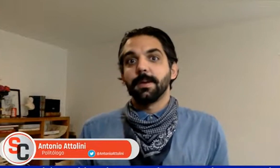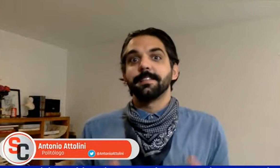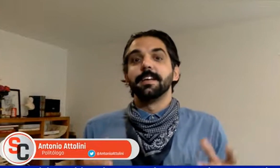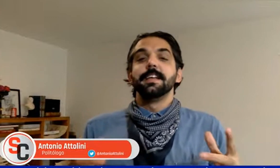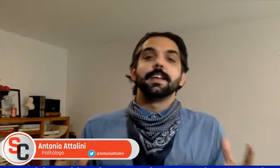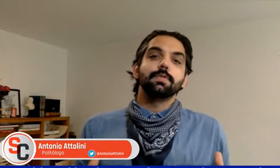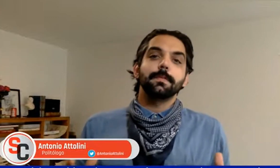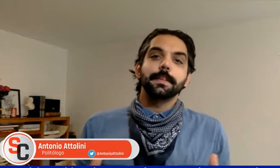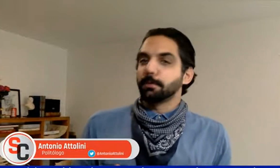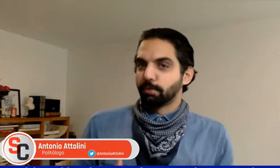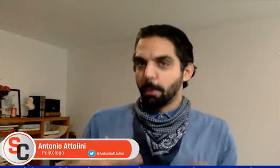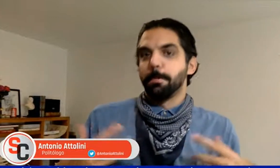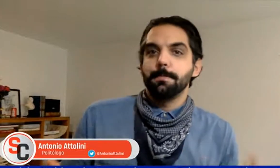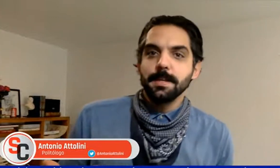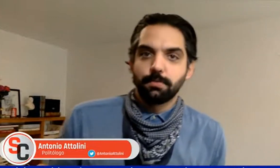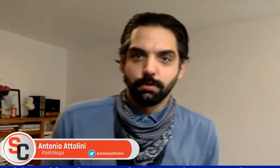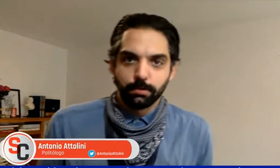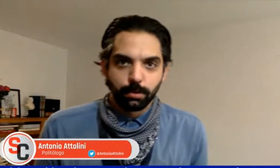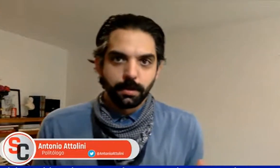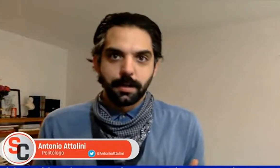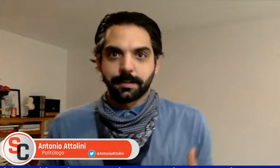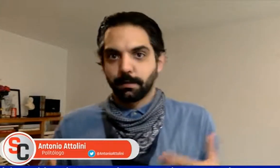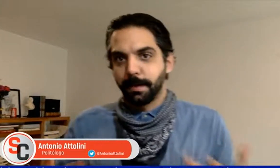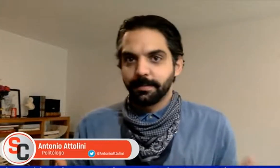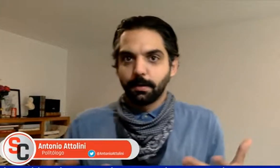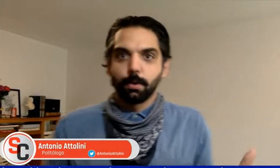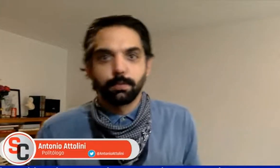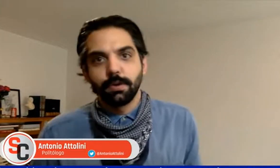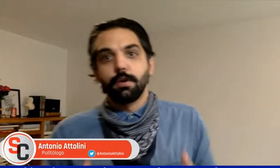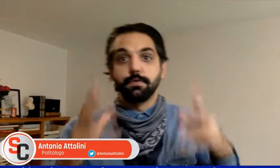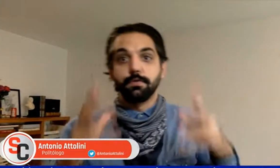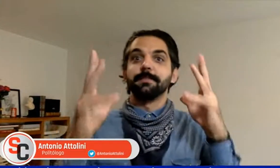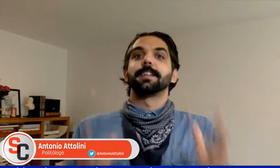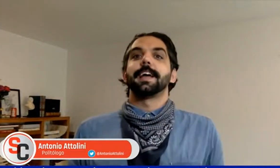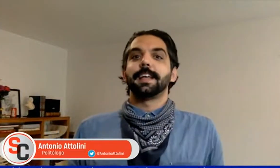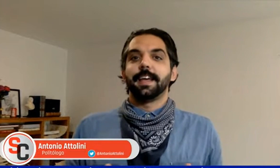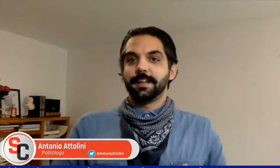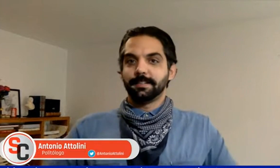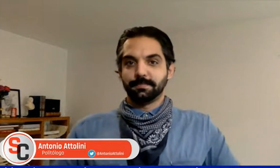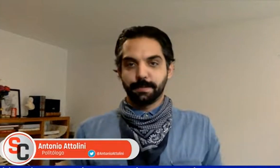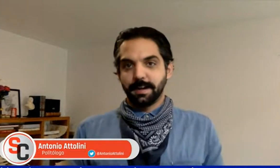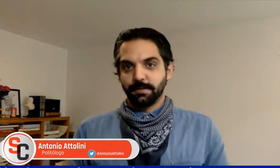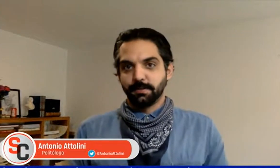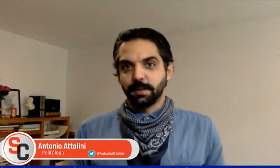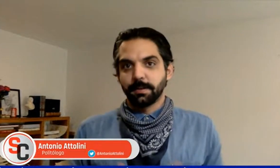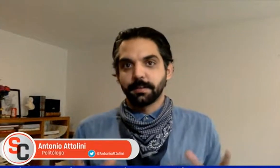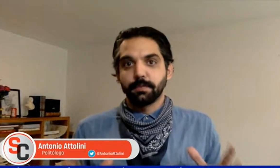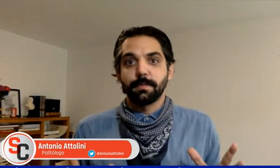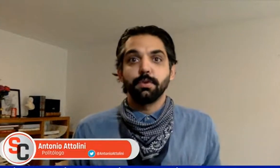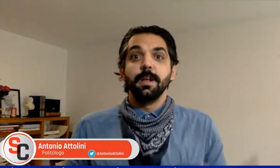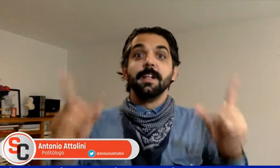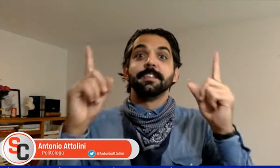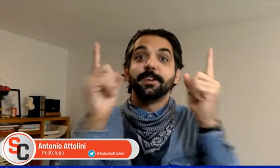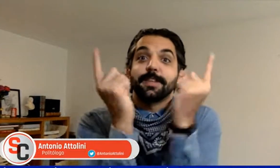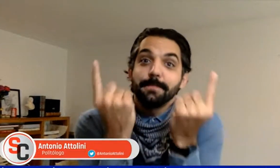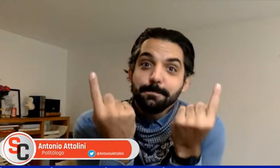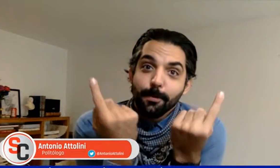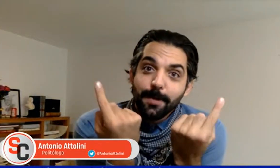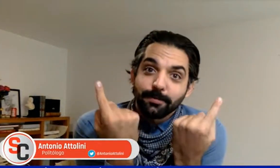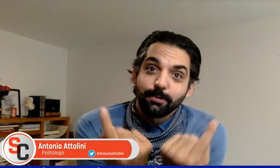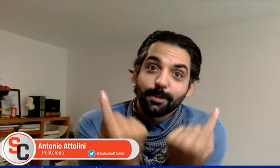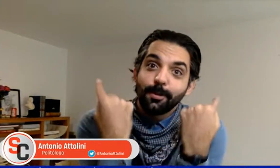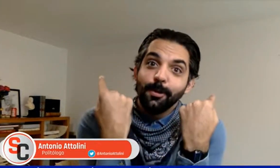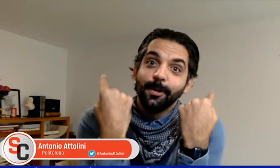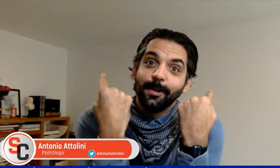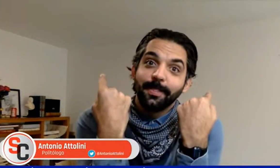organizar las aduanas, y no solamente por su compromiso con la transparencia y la corrupción y lo fundamental que es para la misión de la Cuarta Transformación, sino también